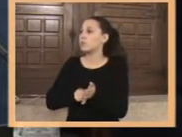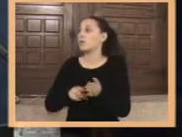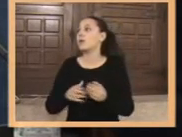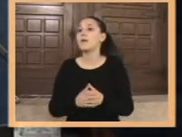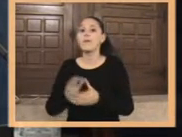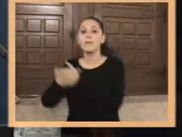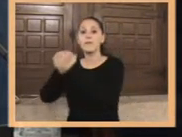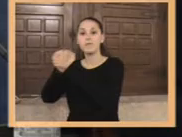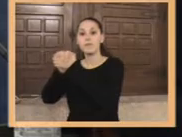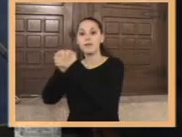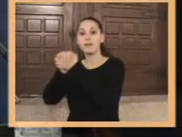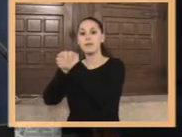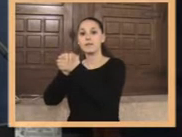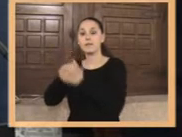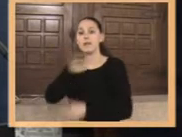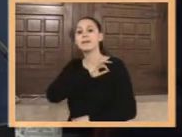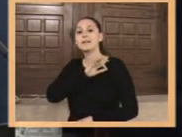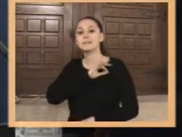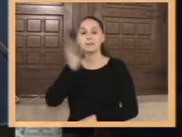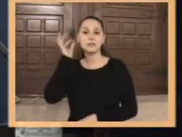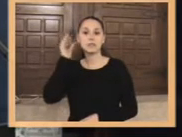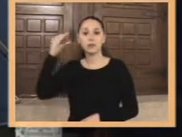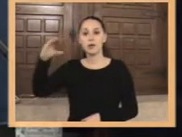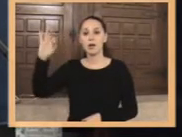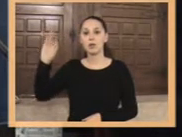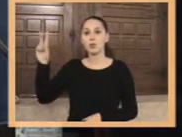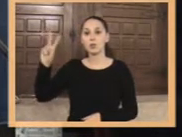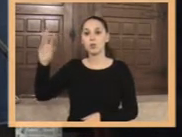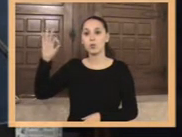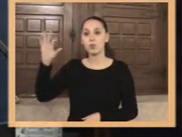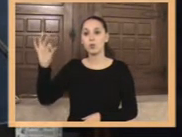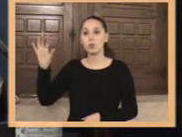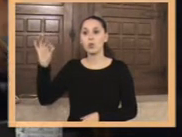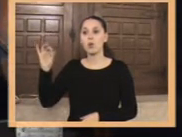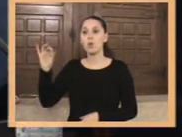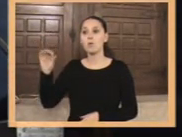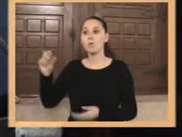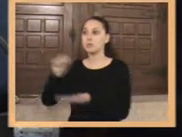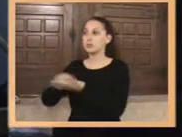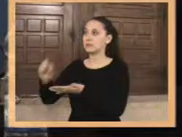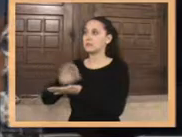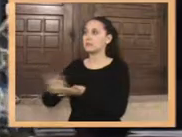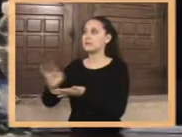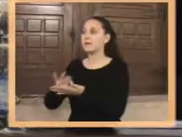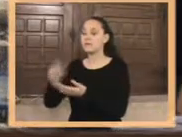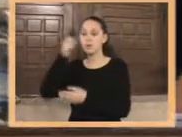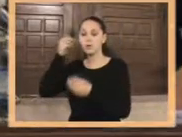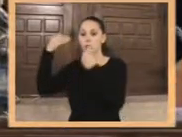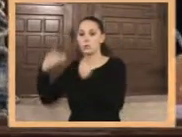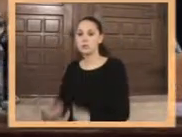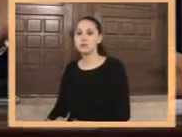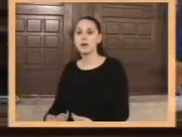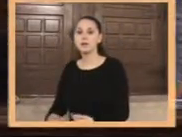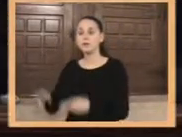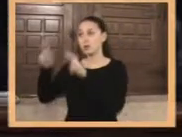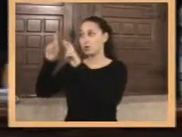Cobos, que ha sido nombrada directora del socio sanitario. Yo quiero desearle la mejor suerte, evidentemente, porque su suerte